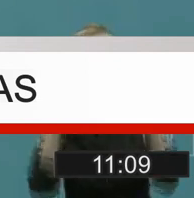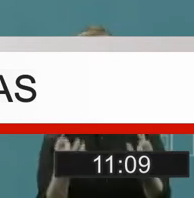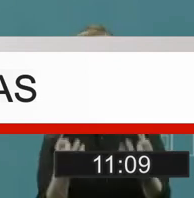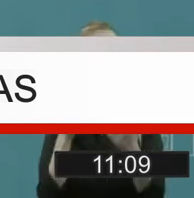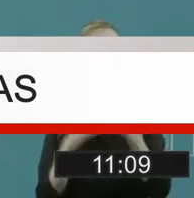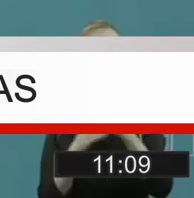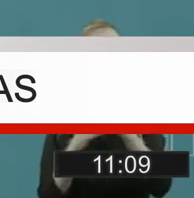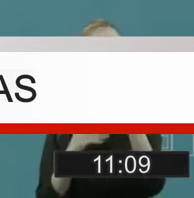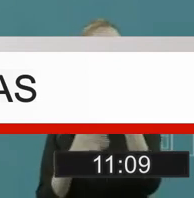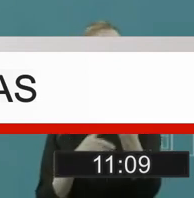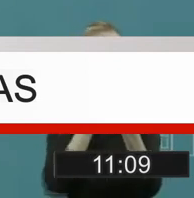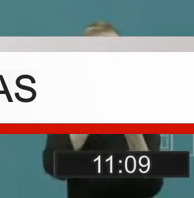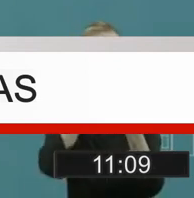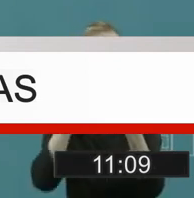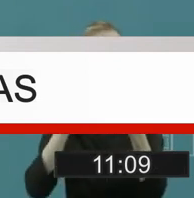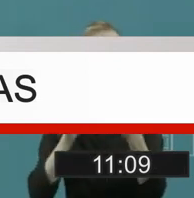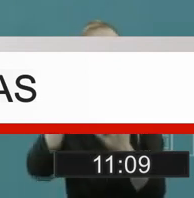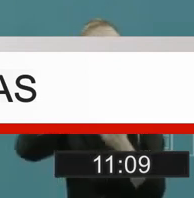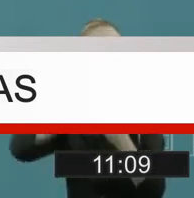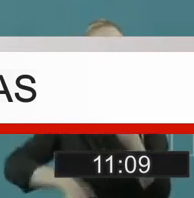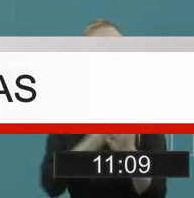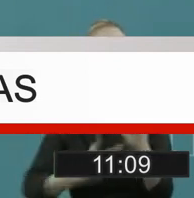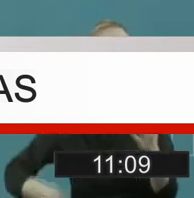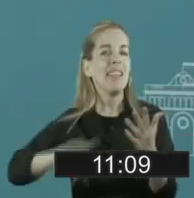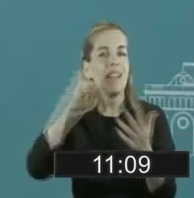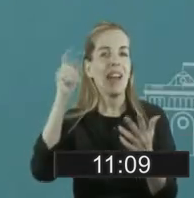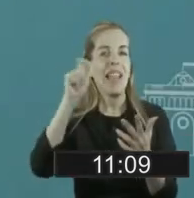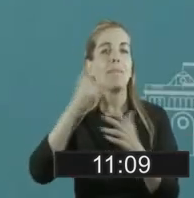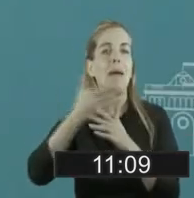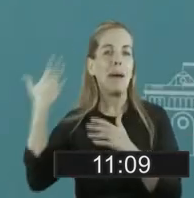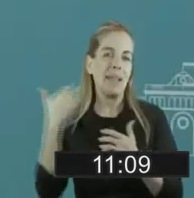el decreto que firmó hace un mes atrás el presidente de la Nación. Muchas gracias, Ariel, por la pregunta.